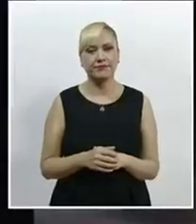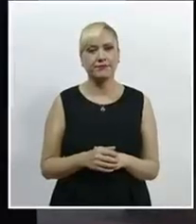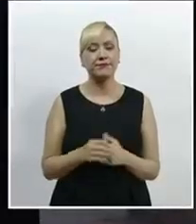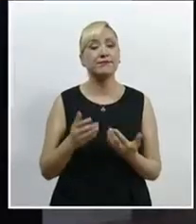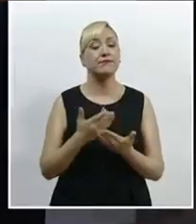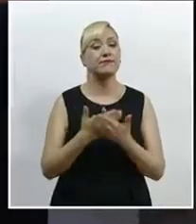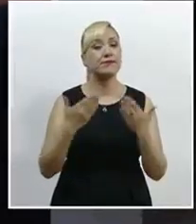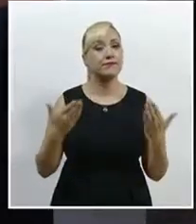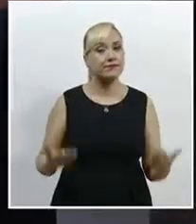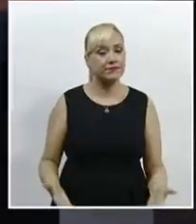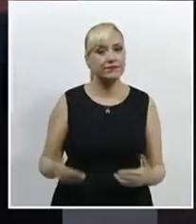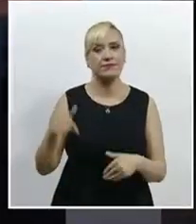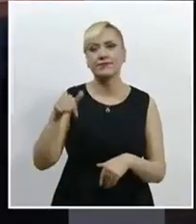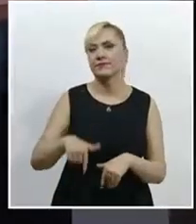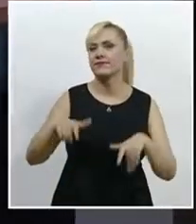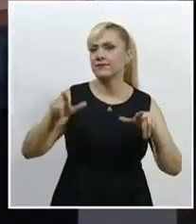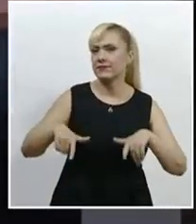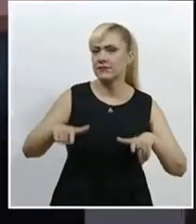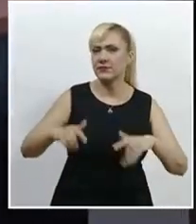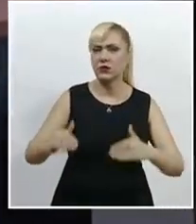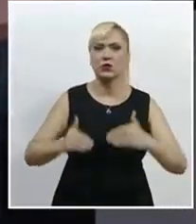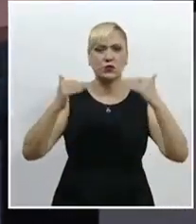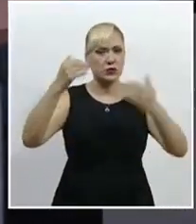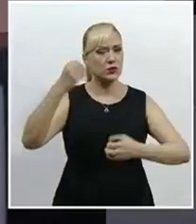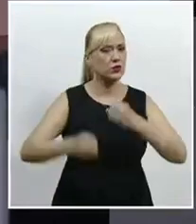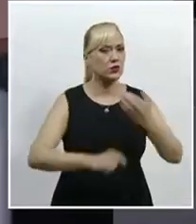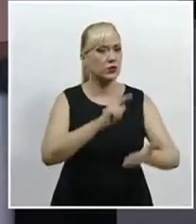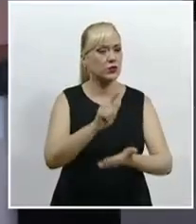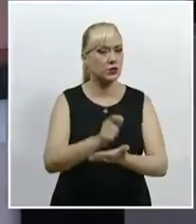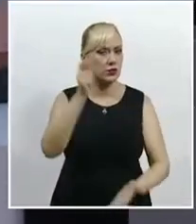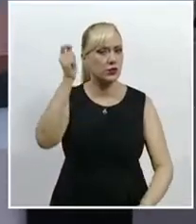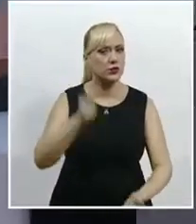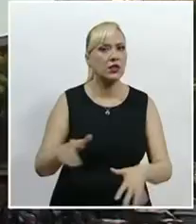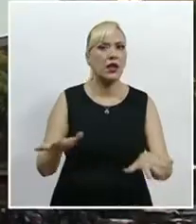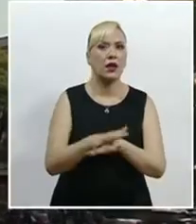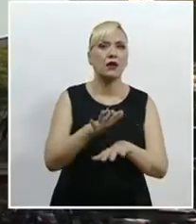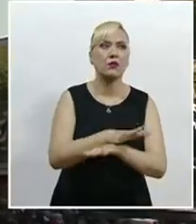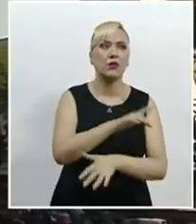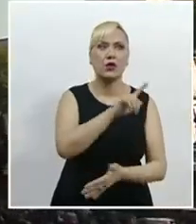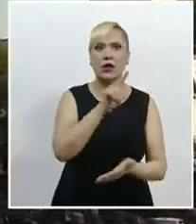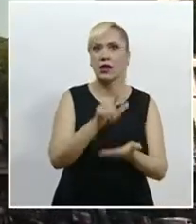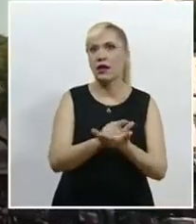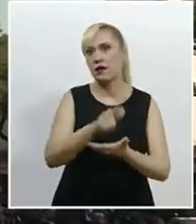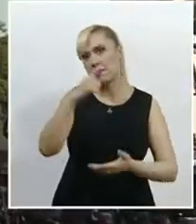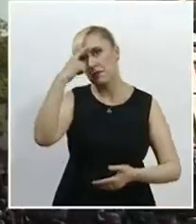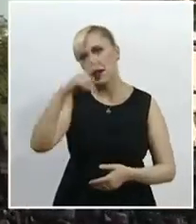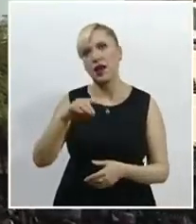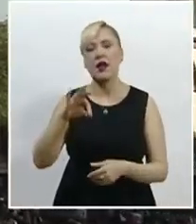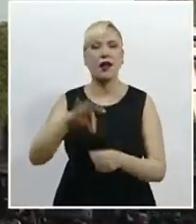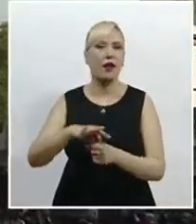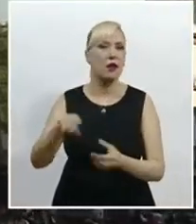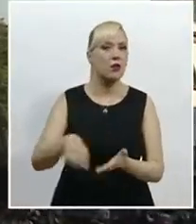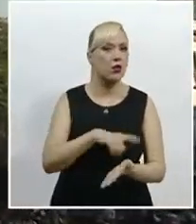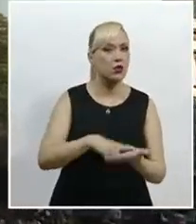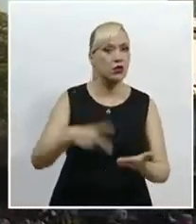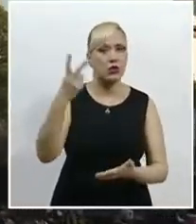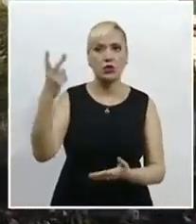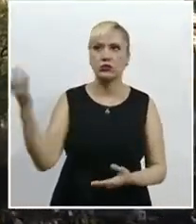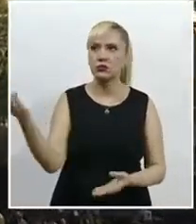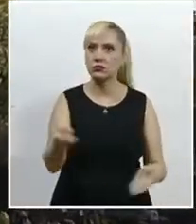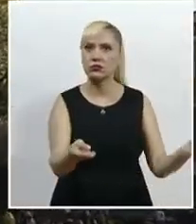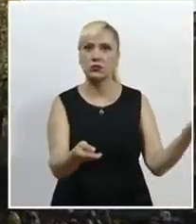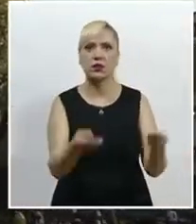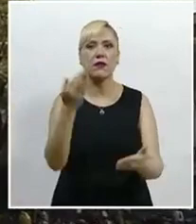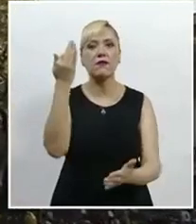Y de acuerdo con el micrositio de la Suprema Corte sobre las reformas político-electorales, en las dos acciones que se admitieron a trámite contra la segunda